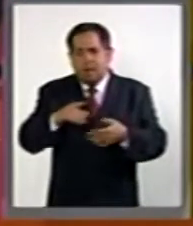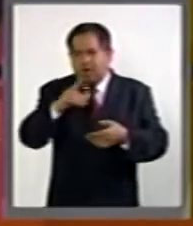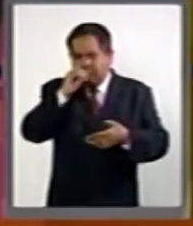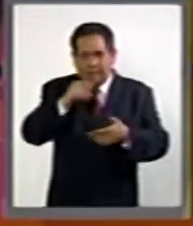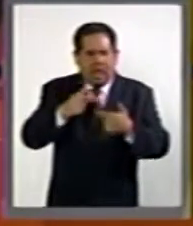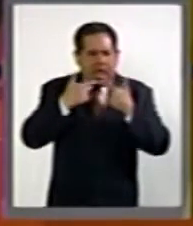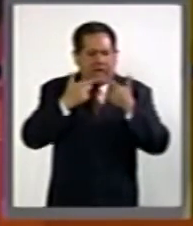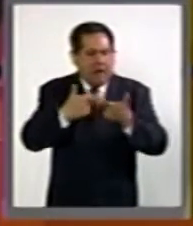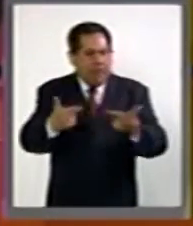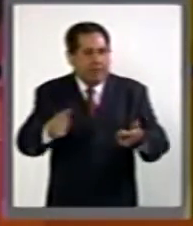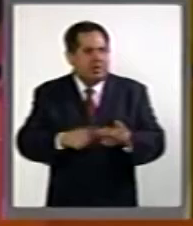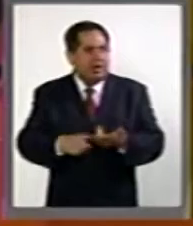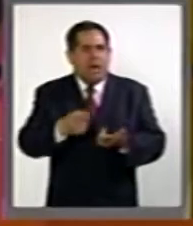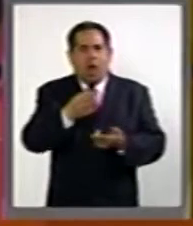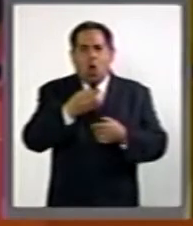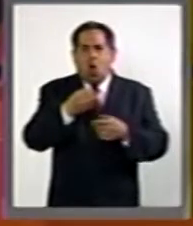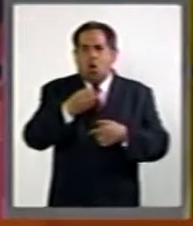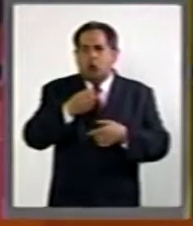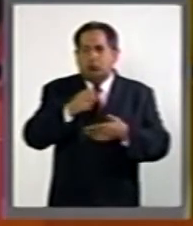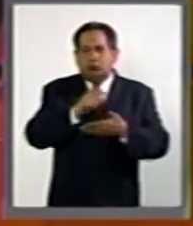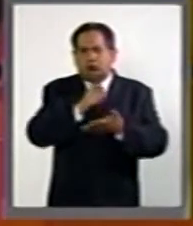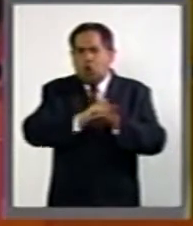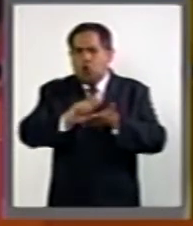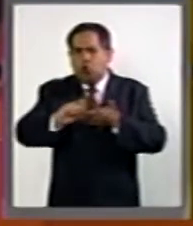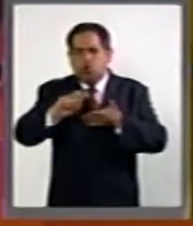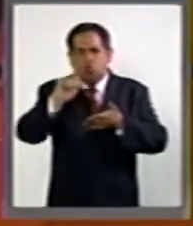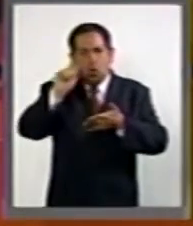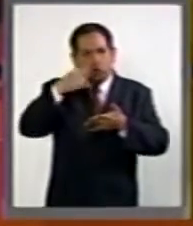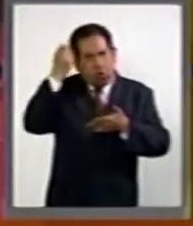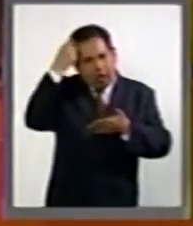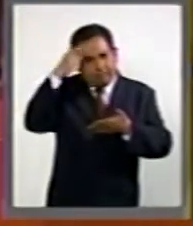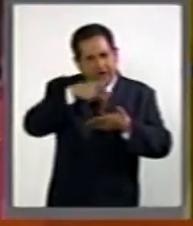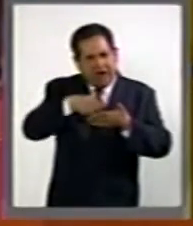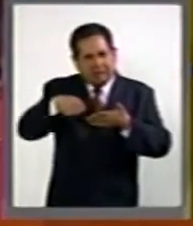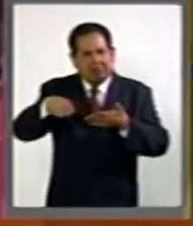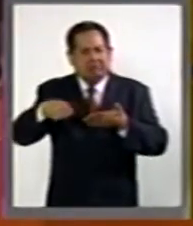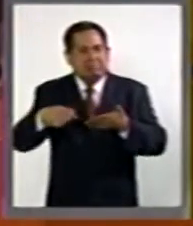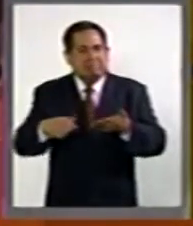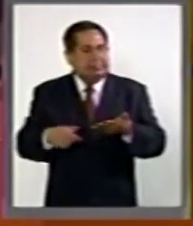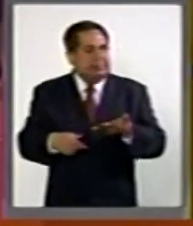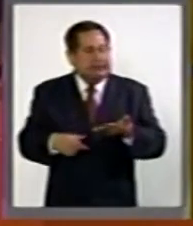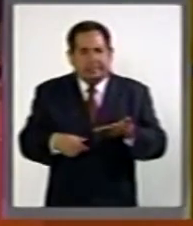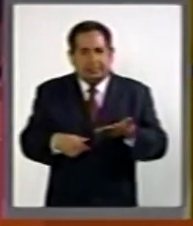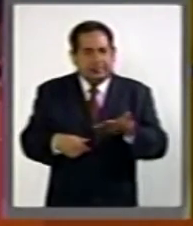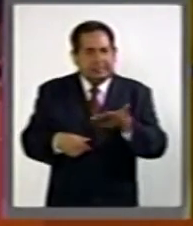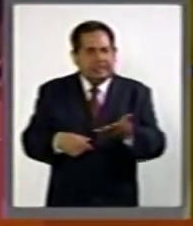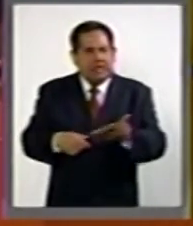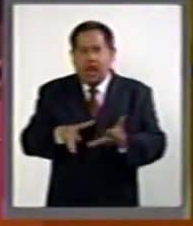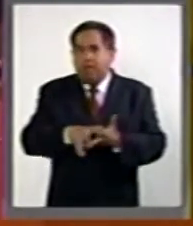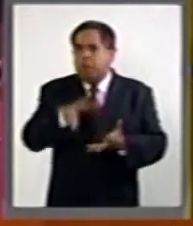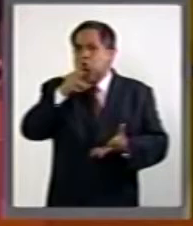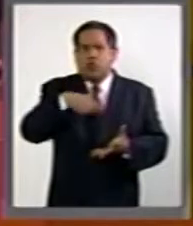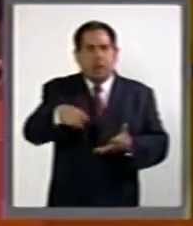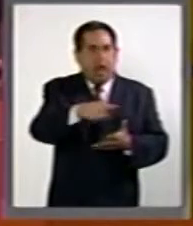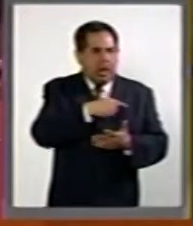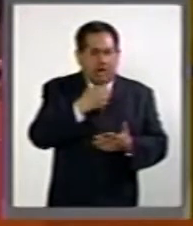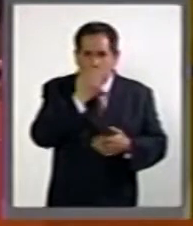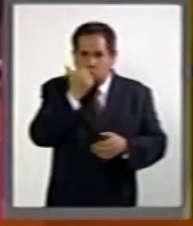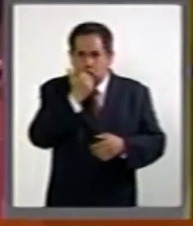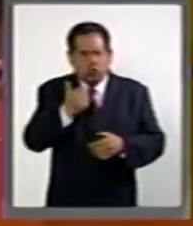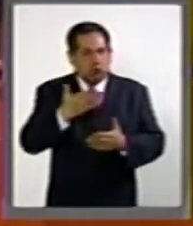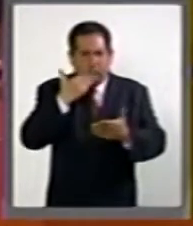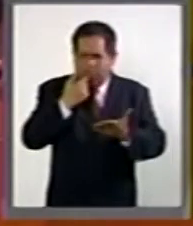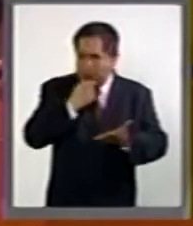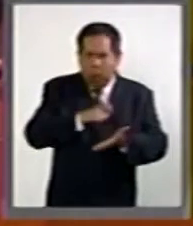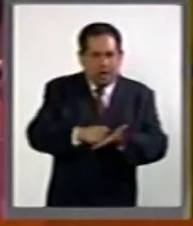gramática, en la ortografía y por supuesto no tienen, la mayoría de nuestros educandos no tienen ni buena